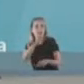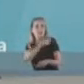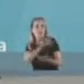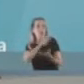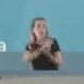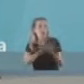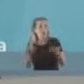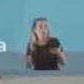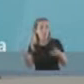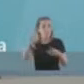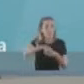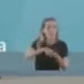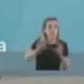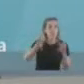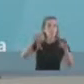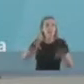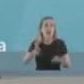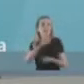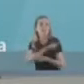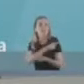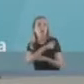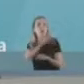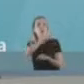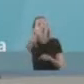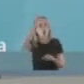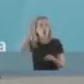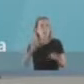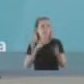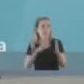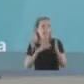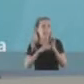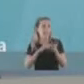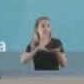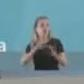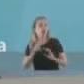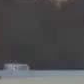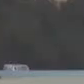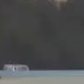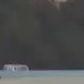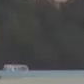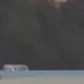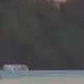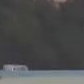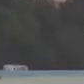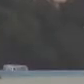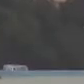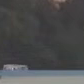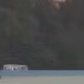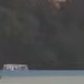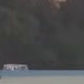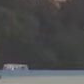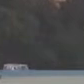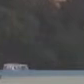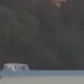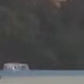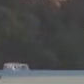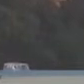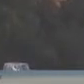bueno, no es bueno esto, y menos con las cosas obligatorias. Doc, te mando un gran abrazo, gracias por